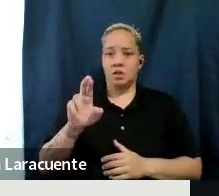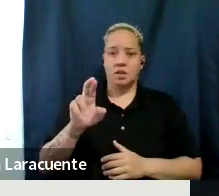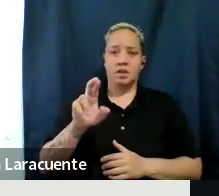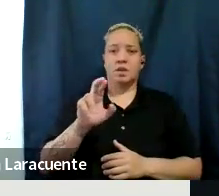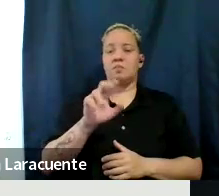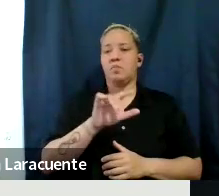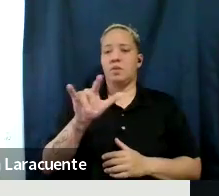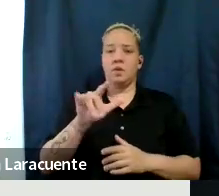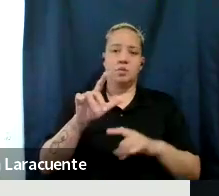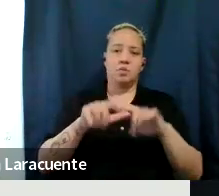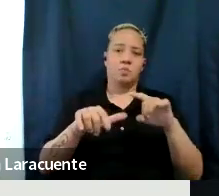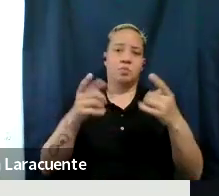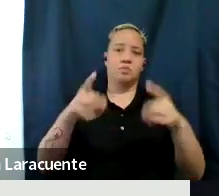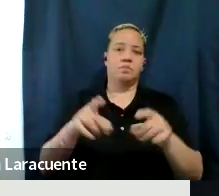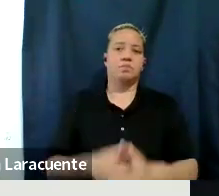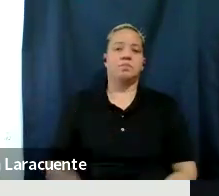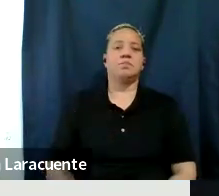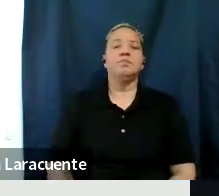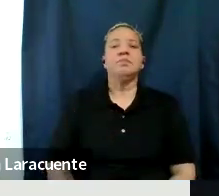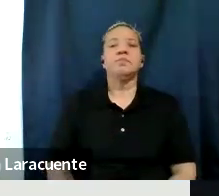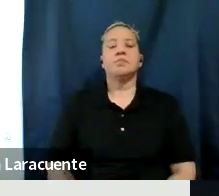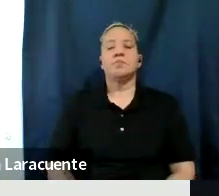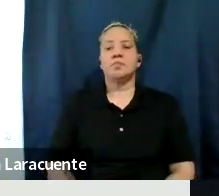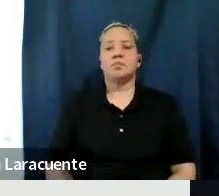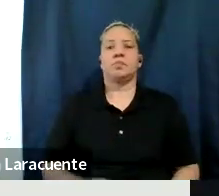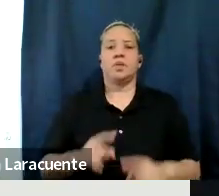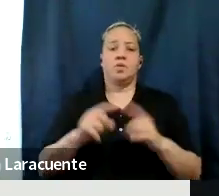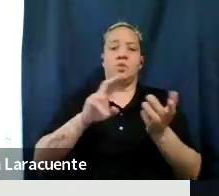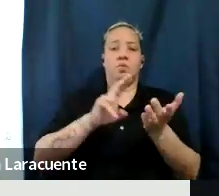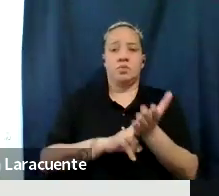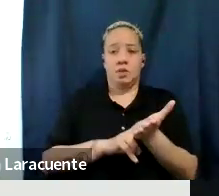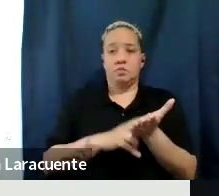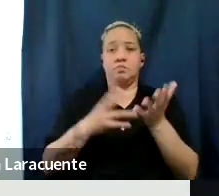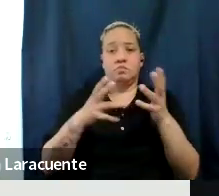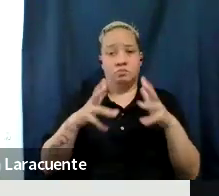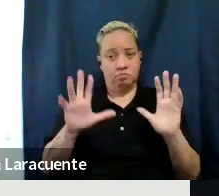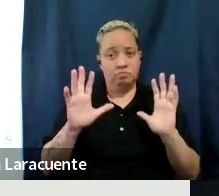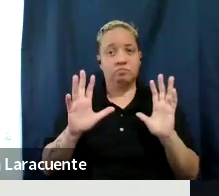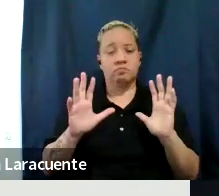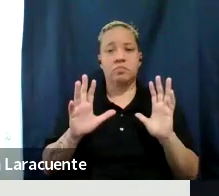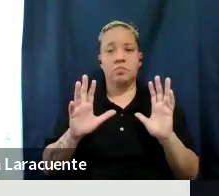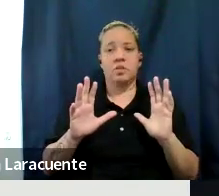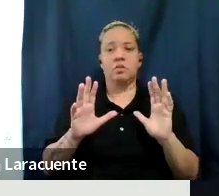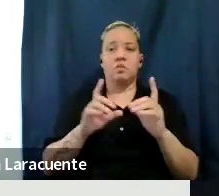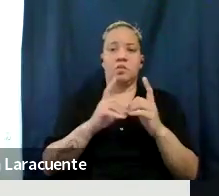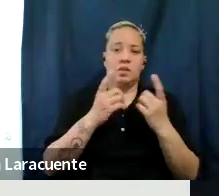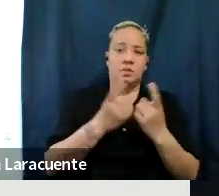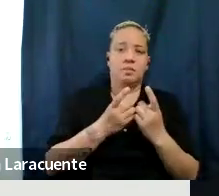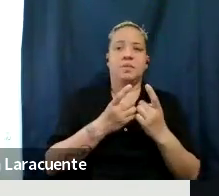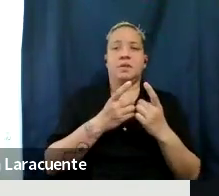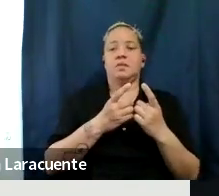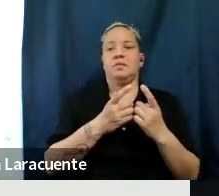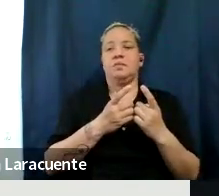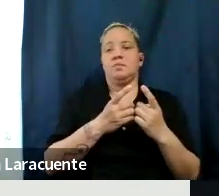se pudo materializar. Pero había ya un contrato firmado digamos, con el Departamento de Instrucción Pública de